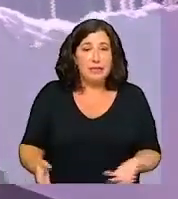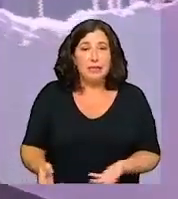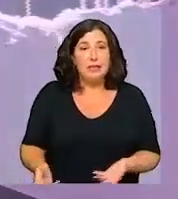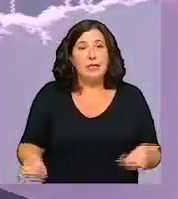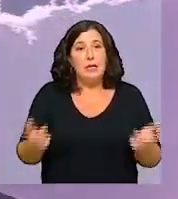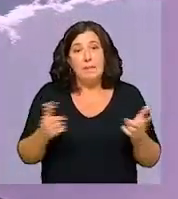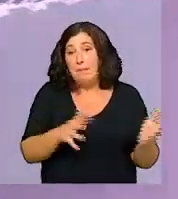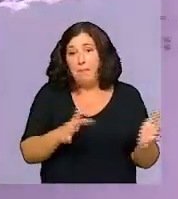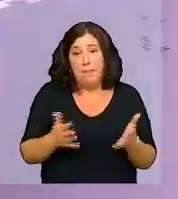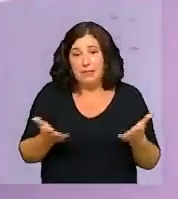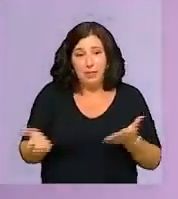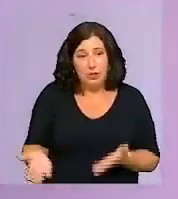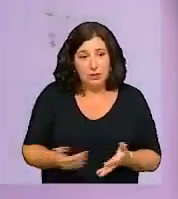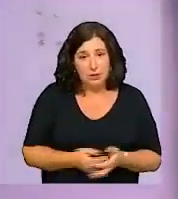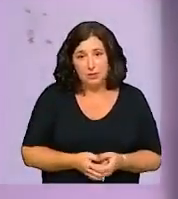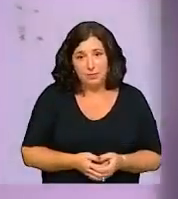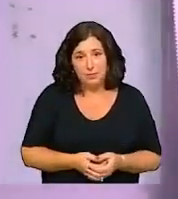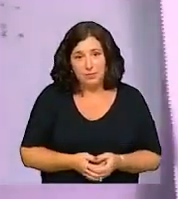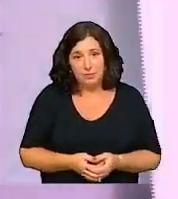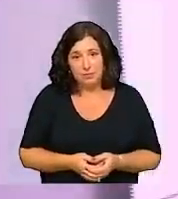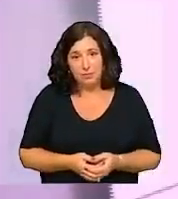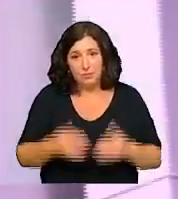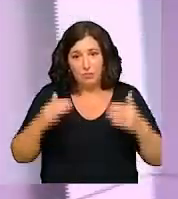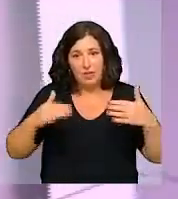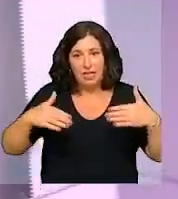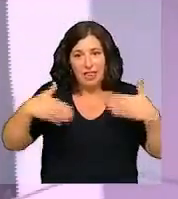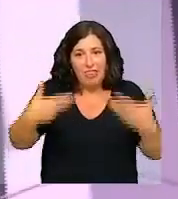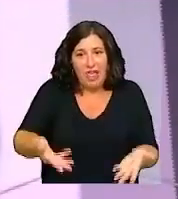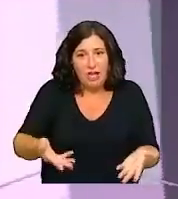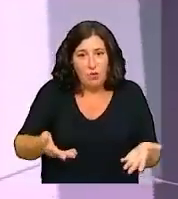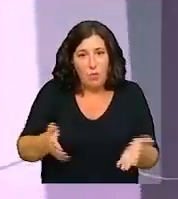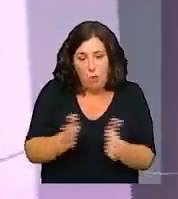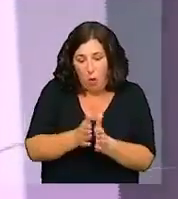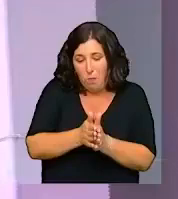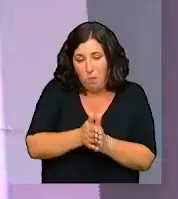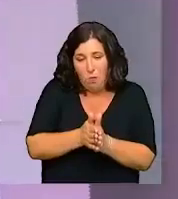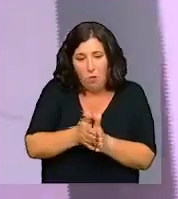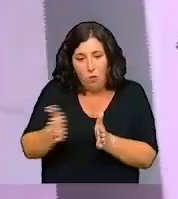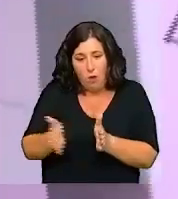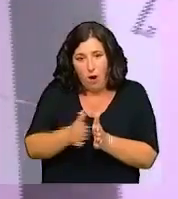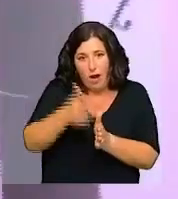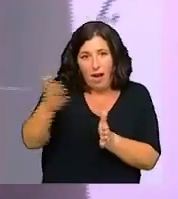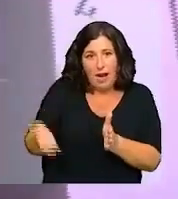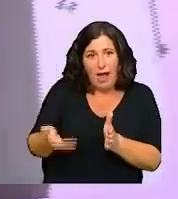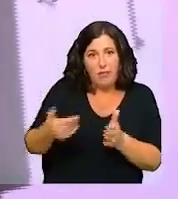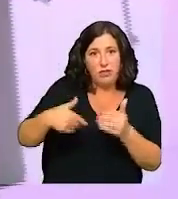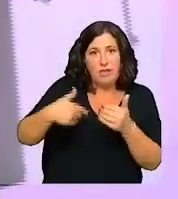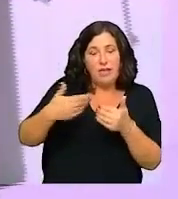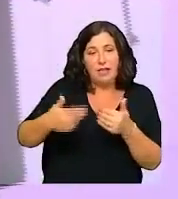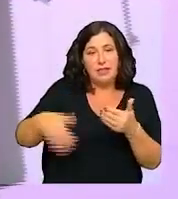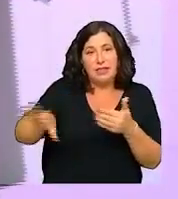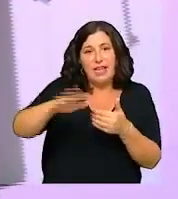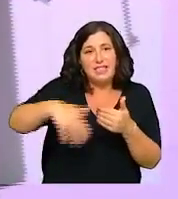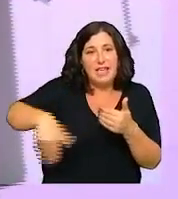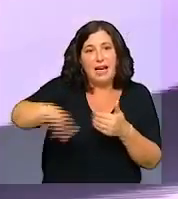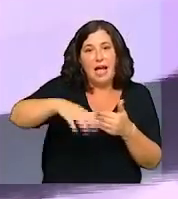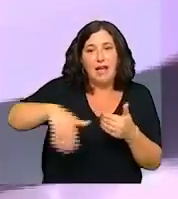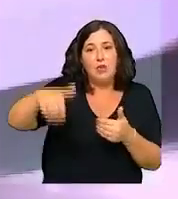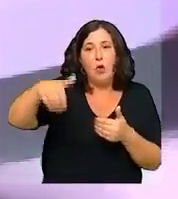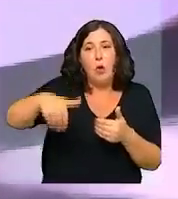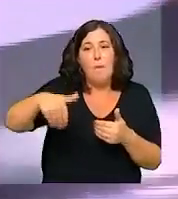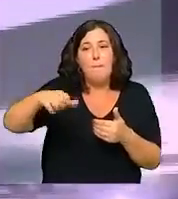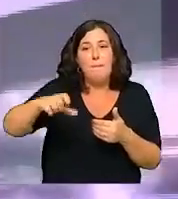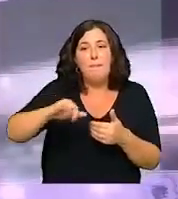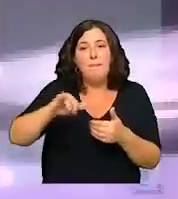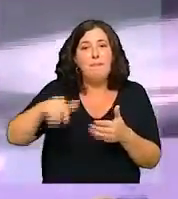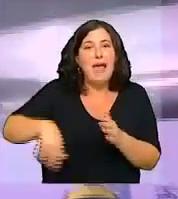Pasó eso, ¿no? En definitiva, se derrumbó el muro de al lado, estaban descargando mezcla, se ve que el